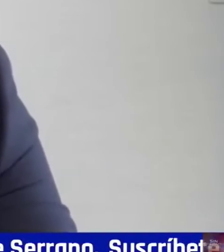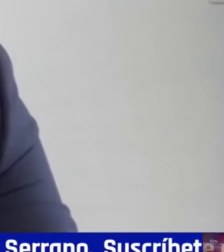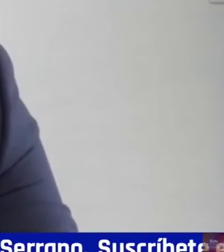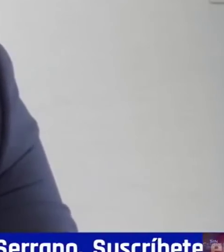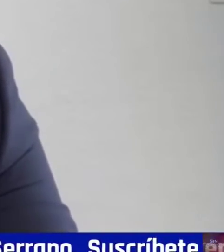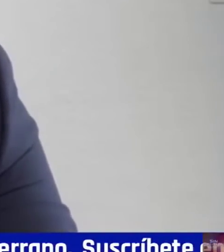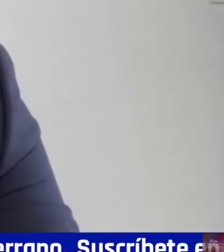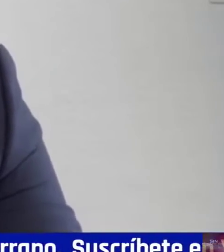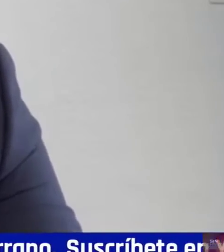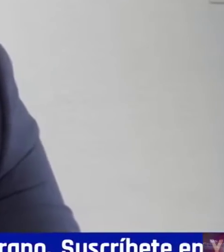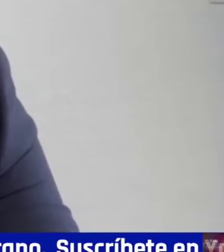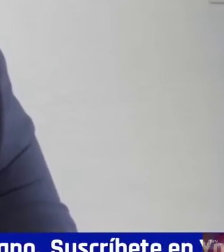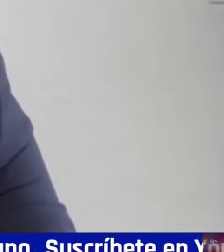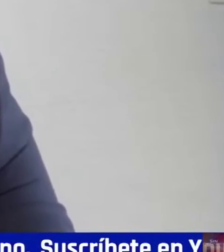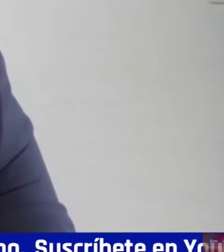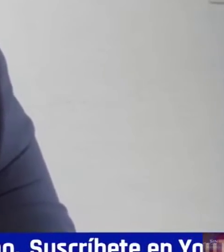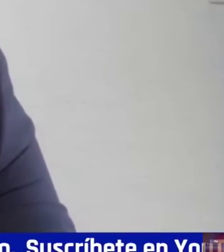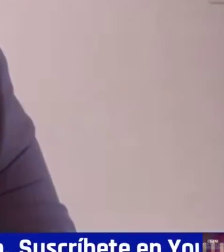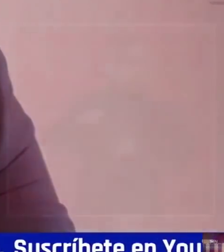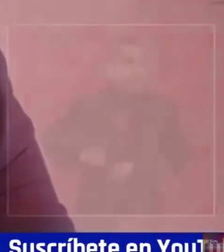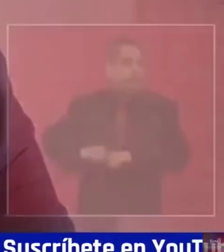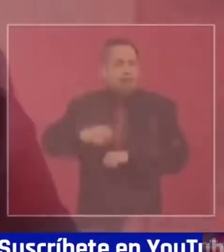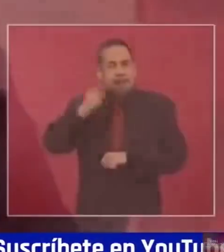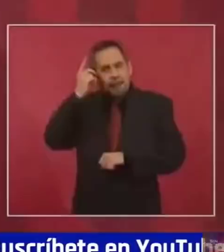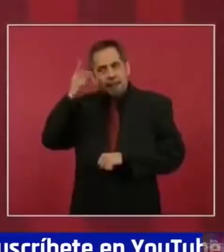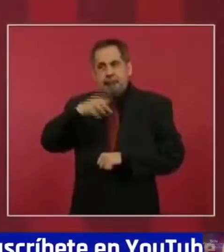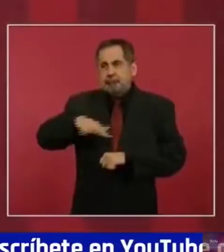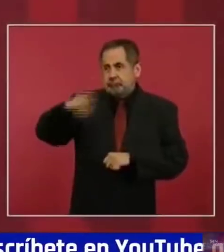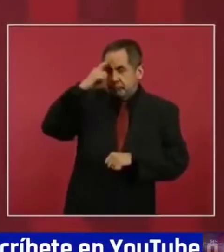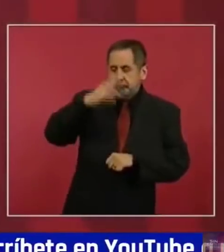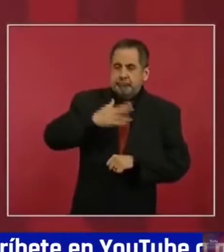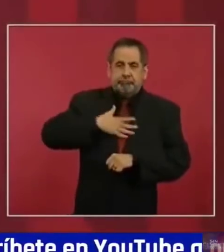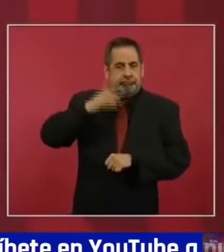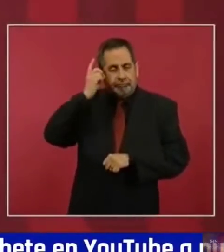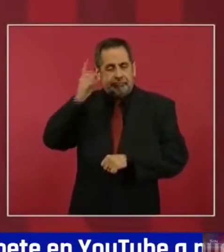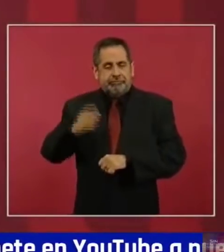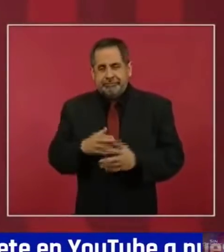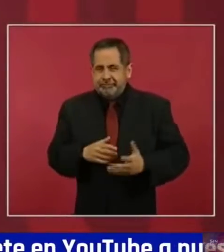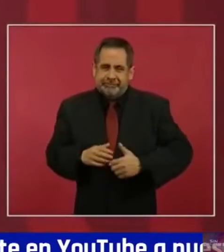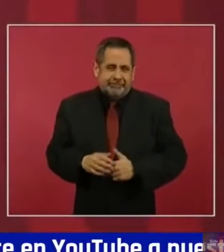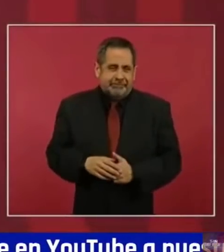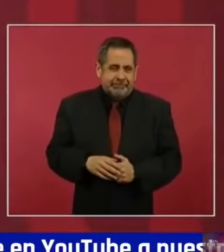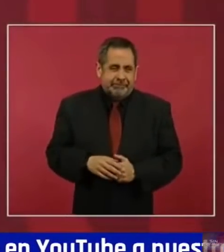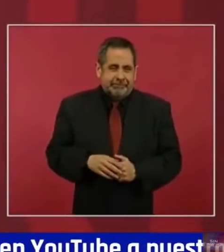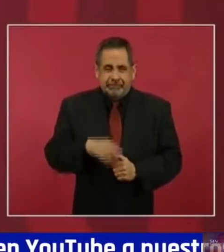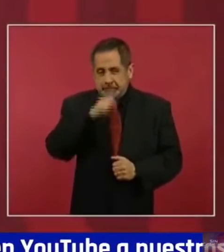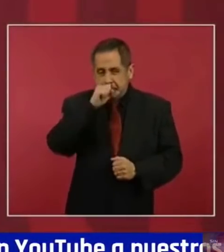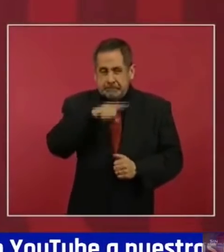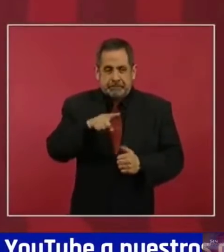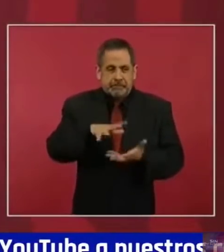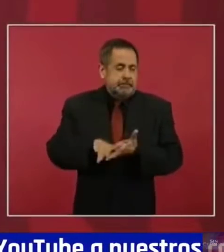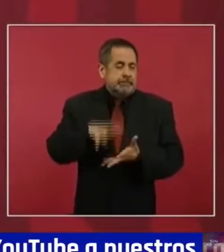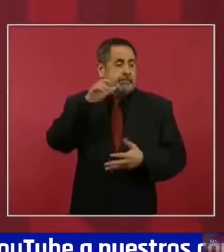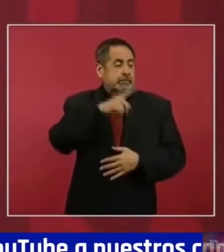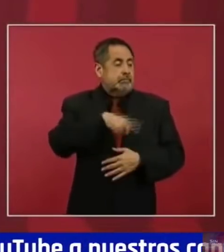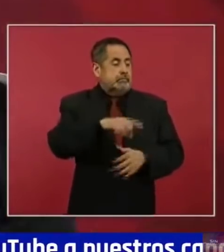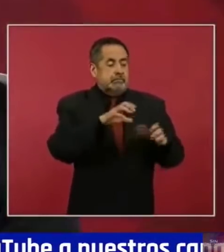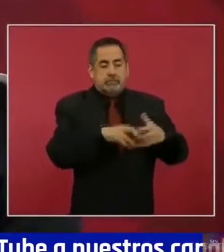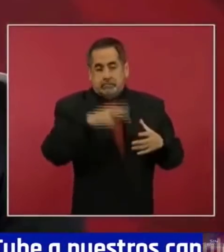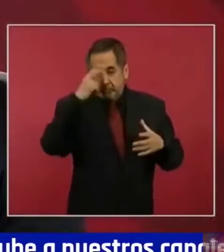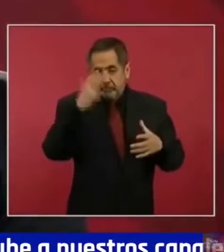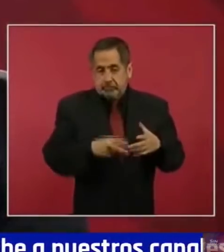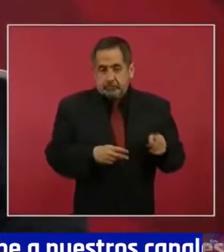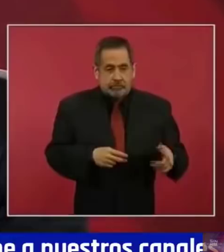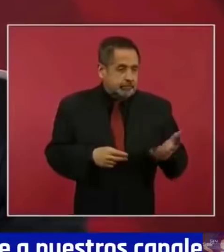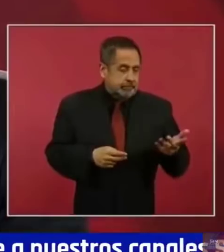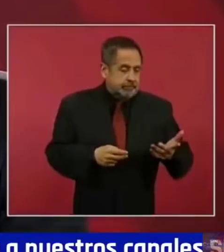¿dónde estaban los Krause? ¿Qué dijeron los López Dóriga, los Saludowski, los Loret? ¿Qué dijeron